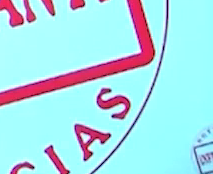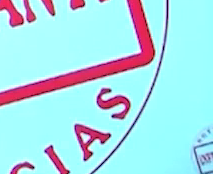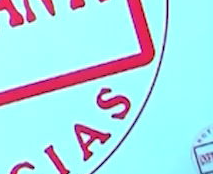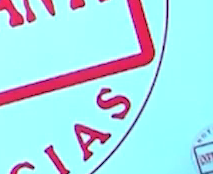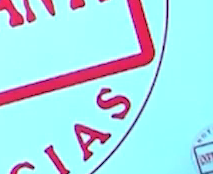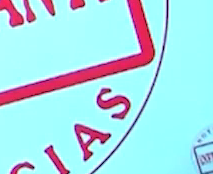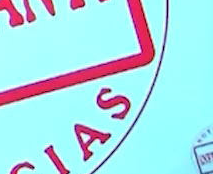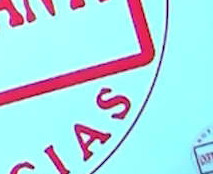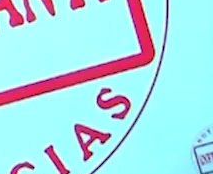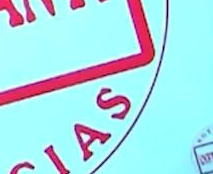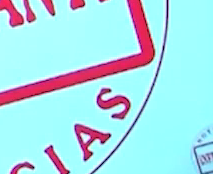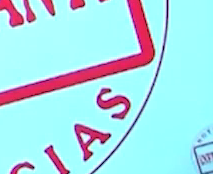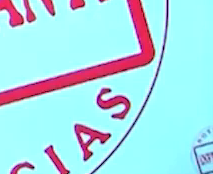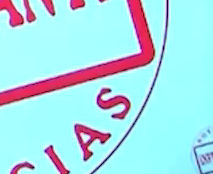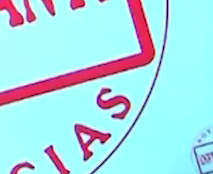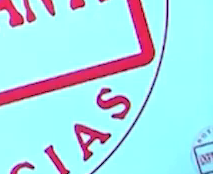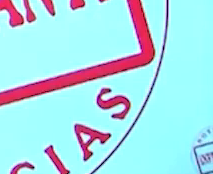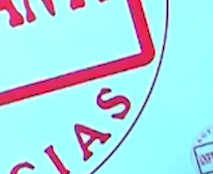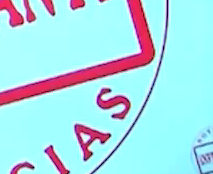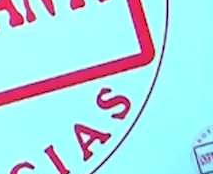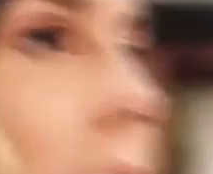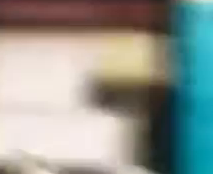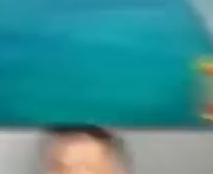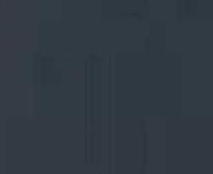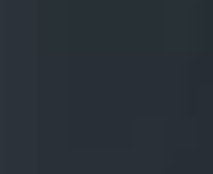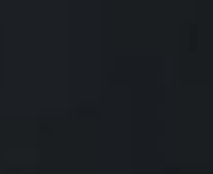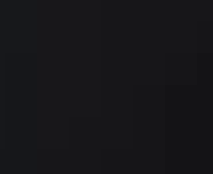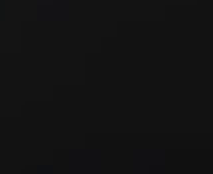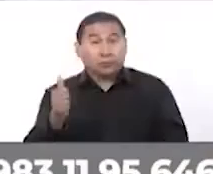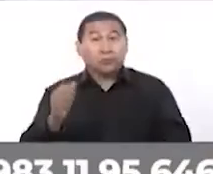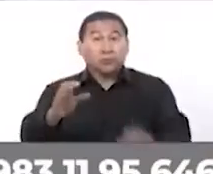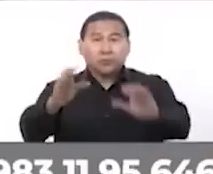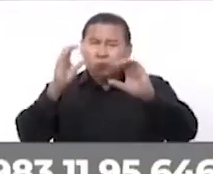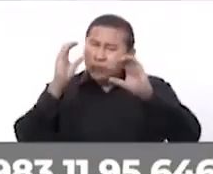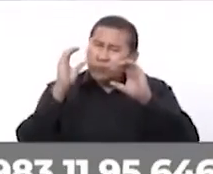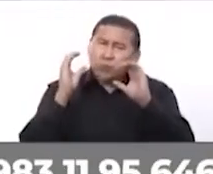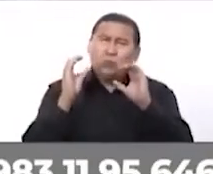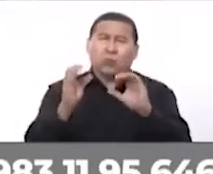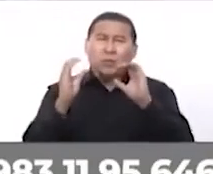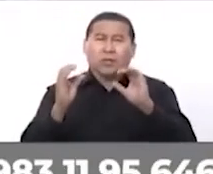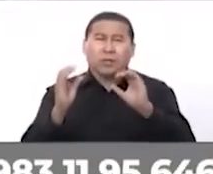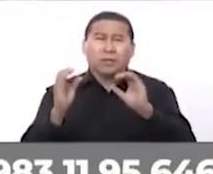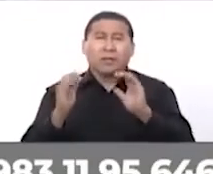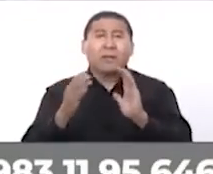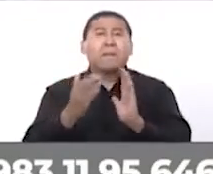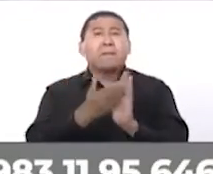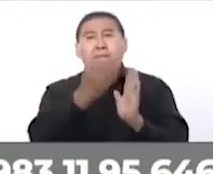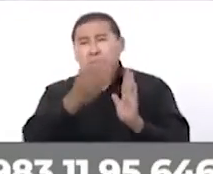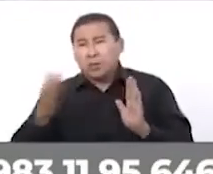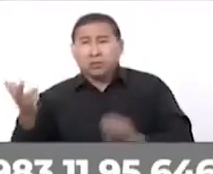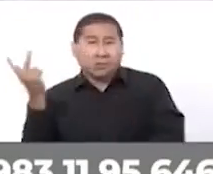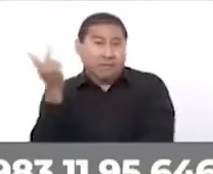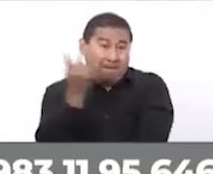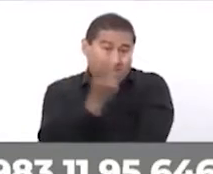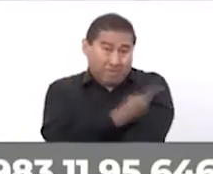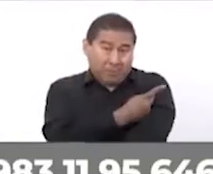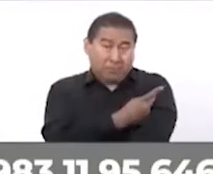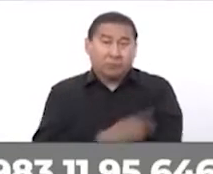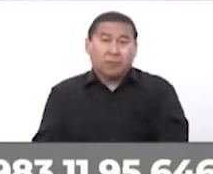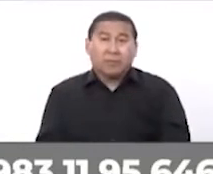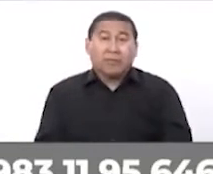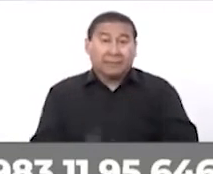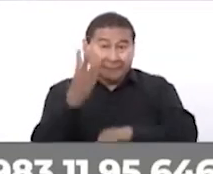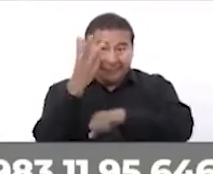compartió el gobernador del estado carlos joaquín gonzález seguimos con nuestros procesos de vacunación con la